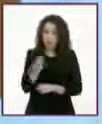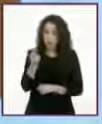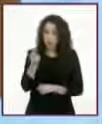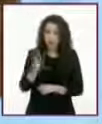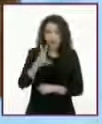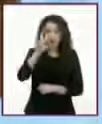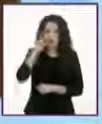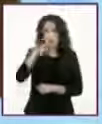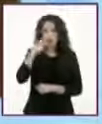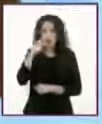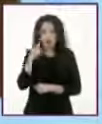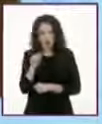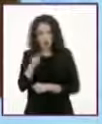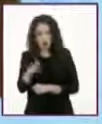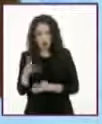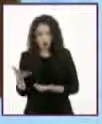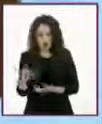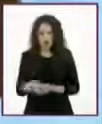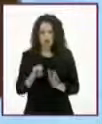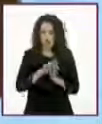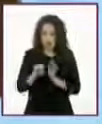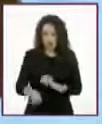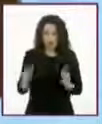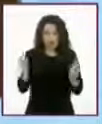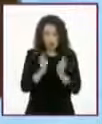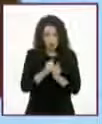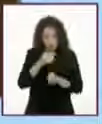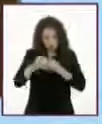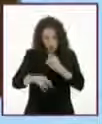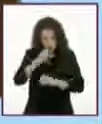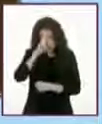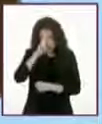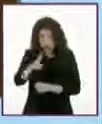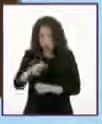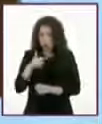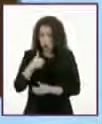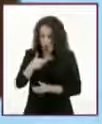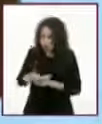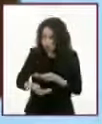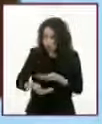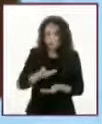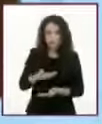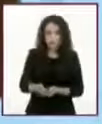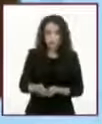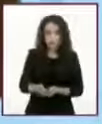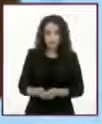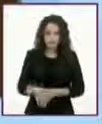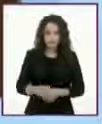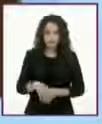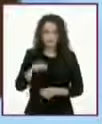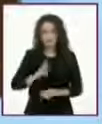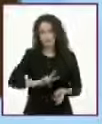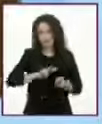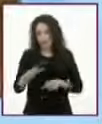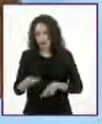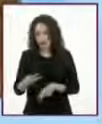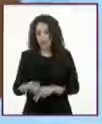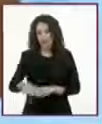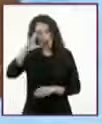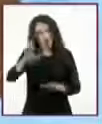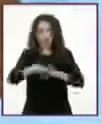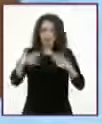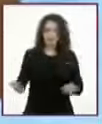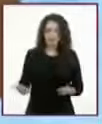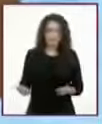escribir: con todo respeto me dirijo a usted, en lugar de hola, ¿cómo estás? Expresar de